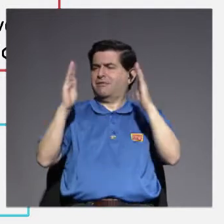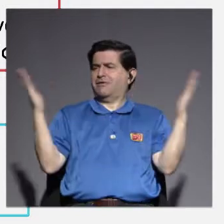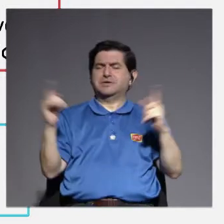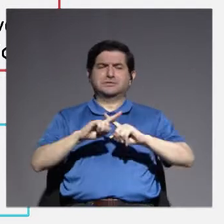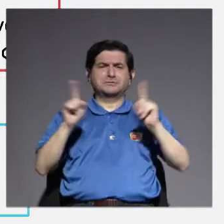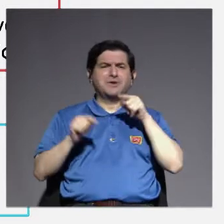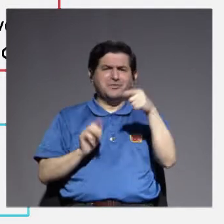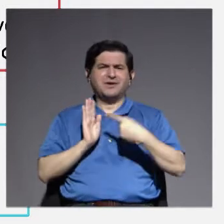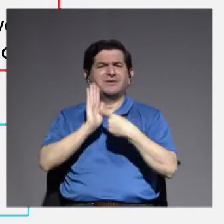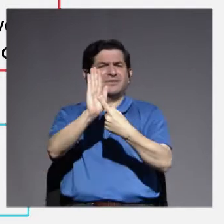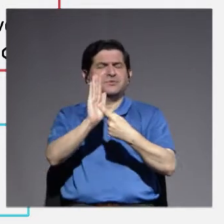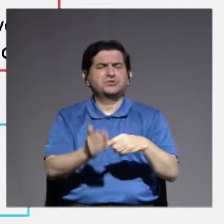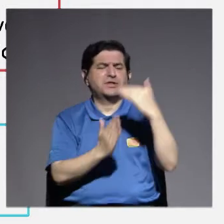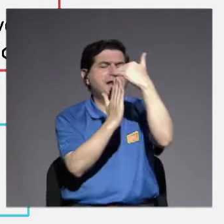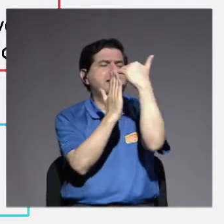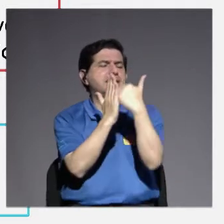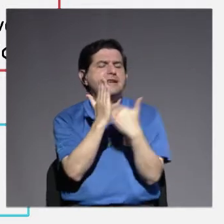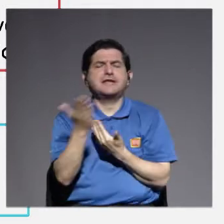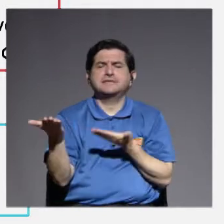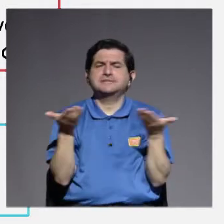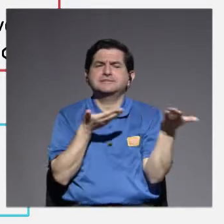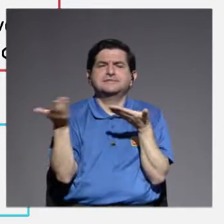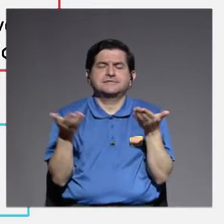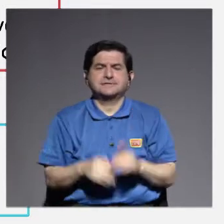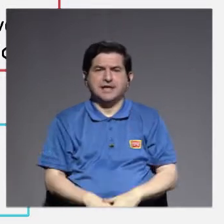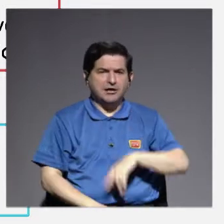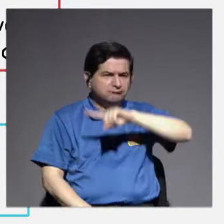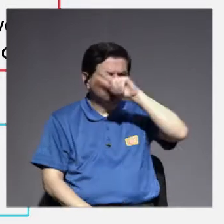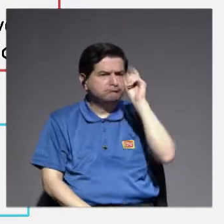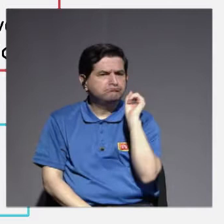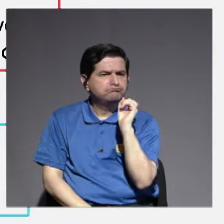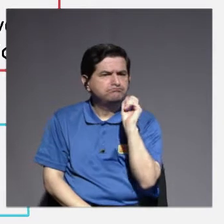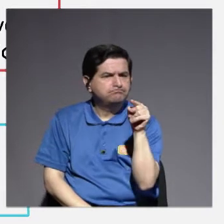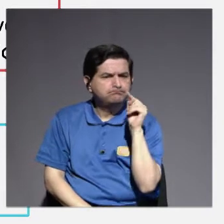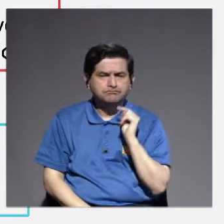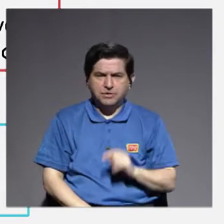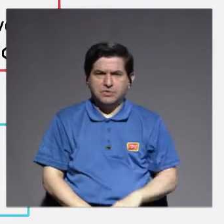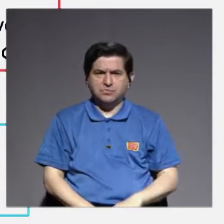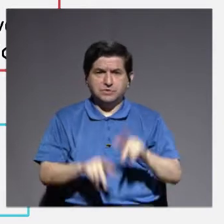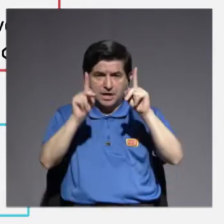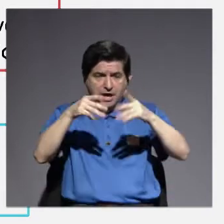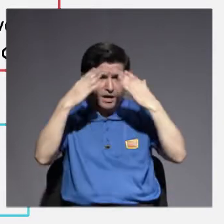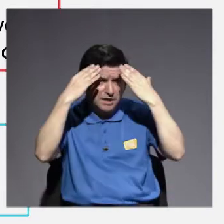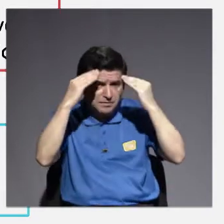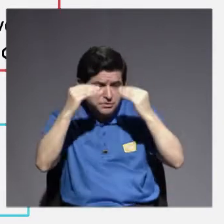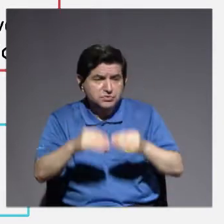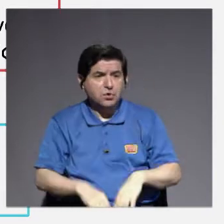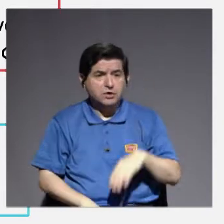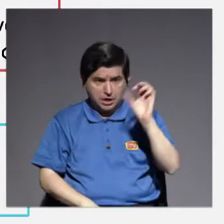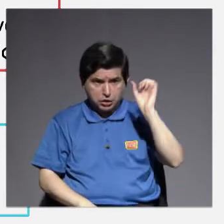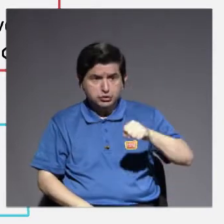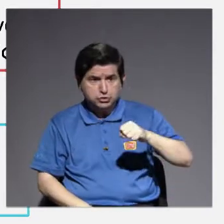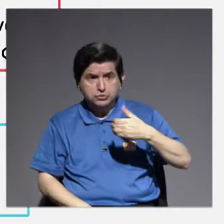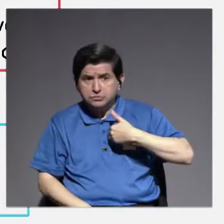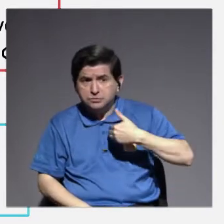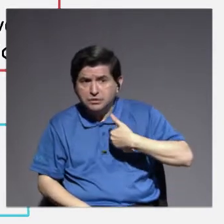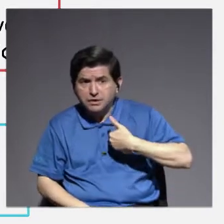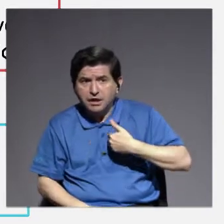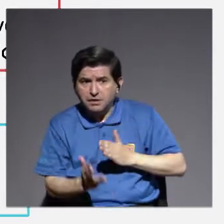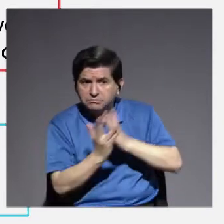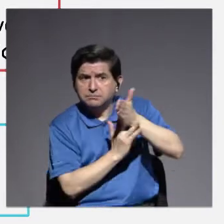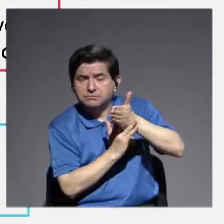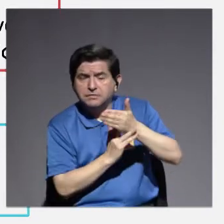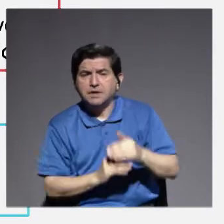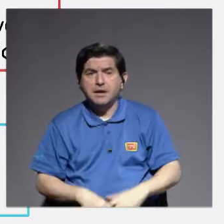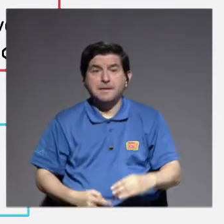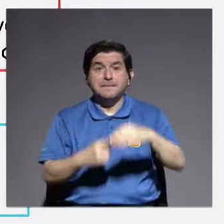aquí lo que se les dio fue una lista de servicios sobre los que se les consultaba a los informantes si estaban digitalizados, y podemos ver que lo